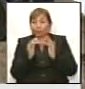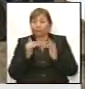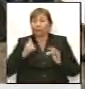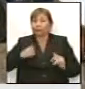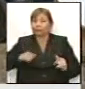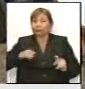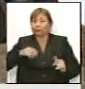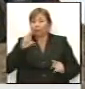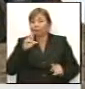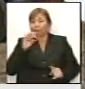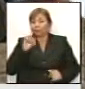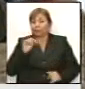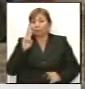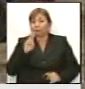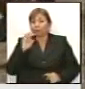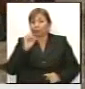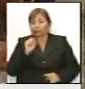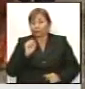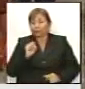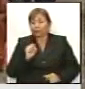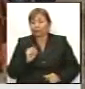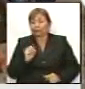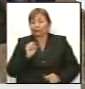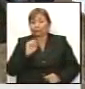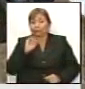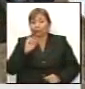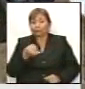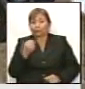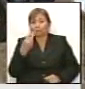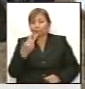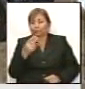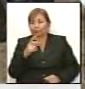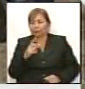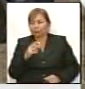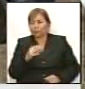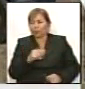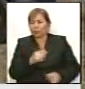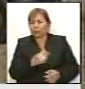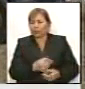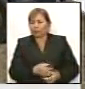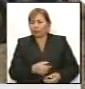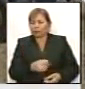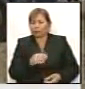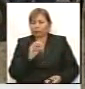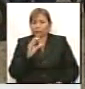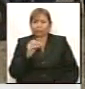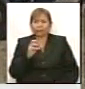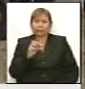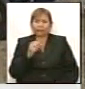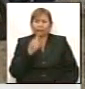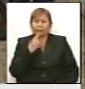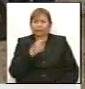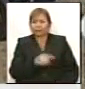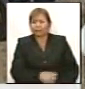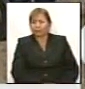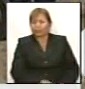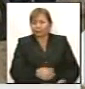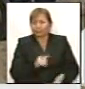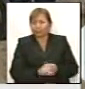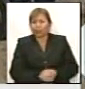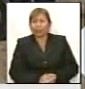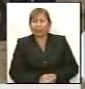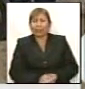de Villa María, de Villa El Salvador, de San Juan del Lurigancho, también con el COPAL, con el comité organizador, porque